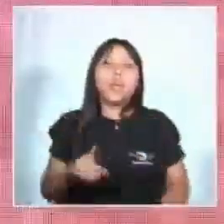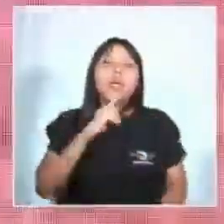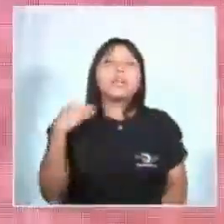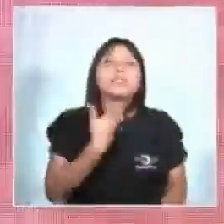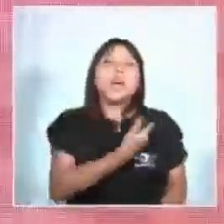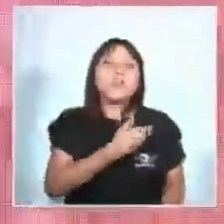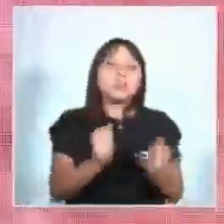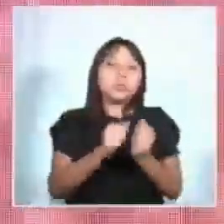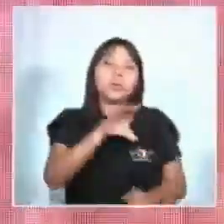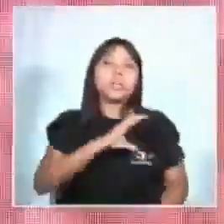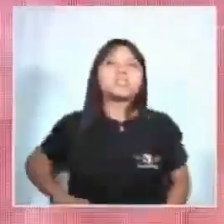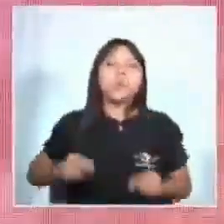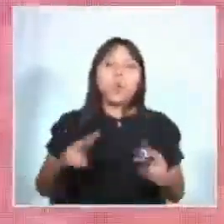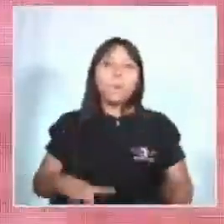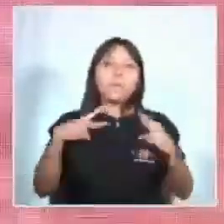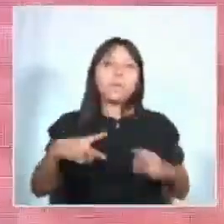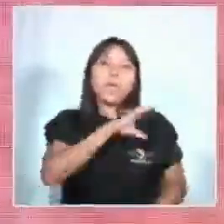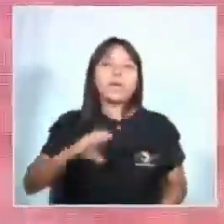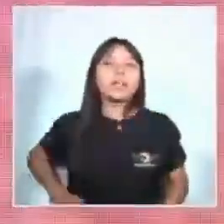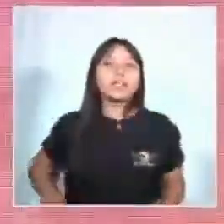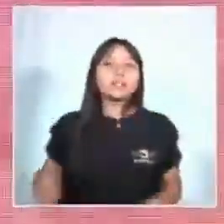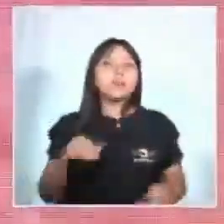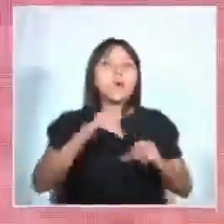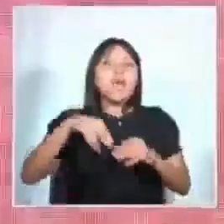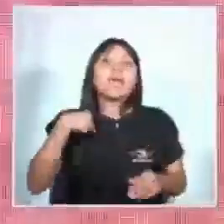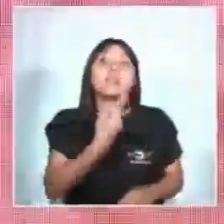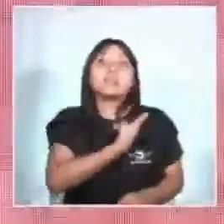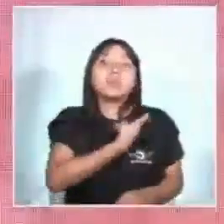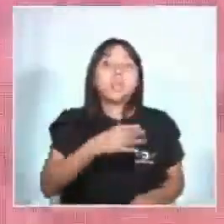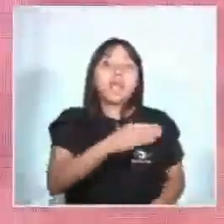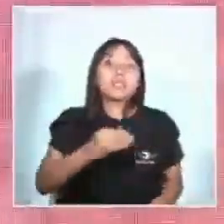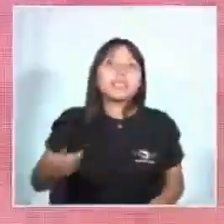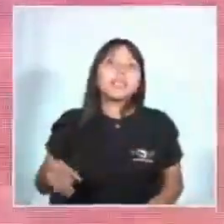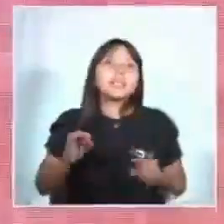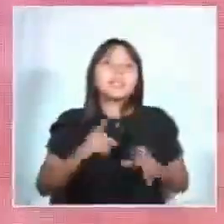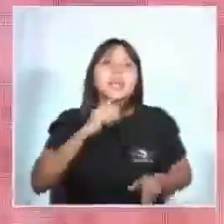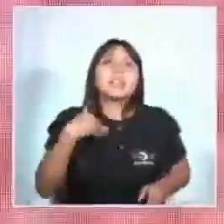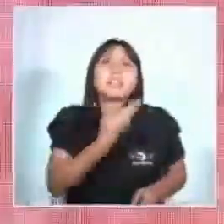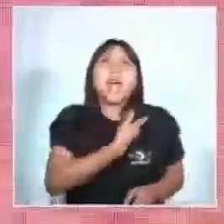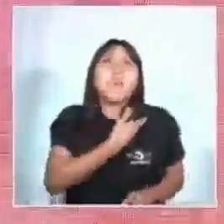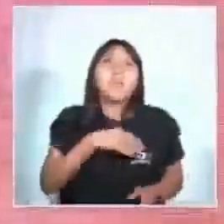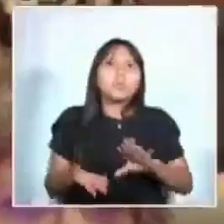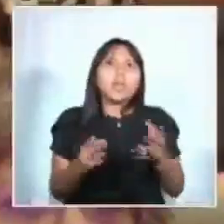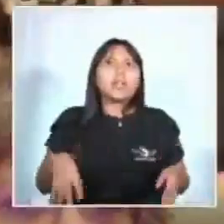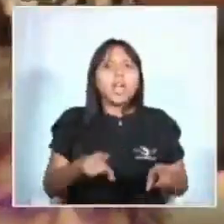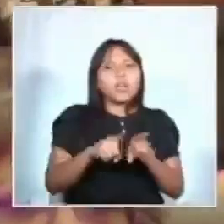Cristo en nosotras. Y si estamos muertas, ¿cómo nos puede matar un diablo derrotado?